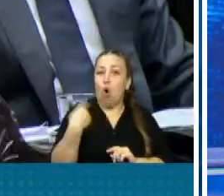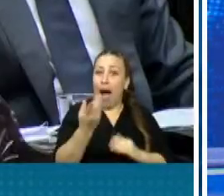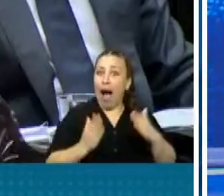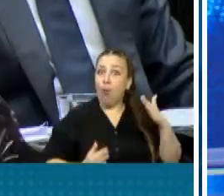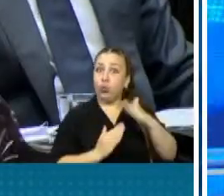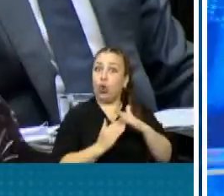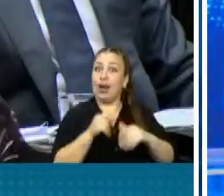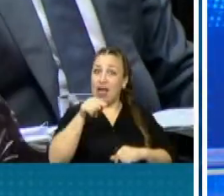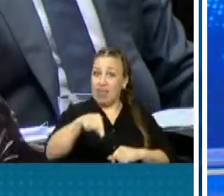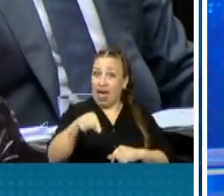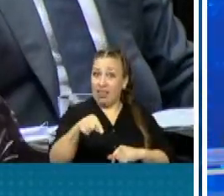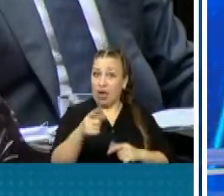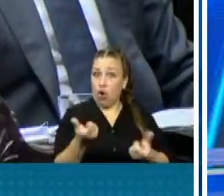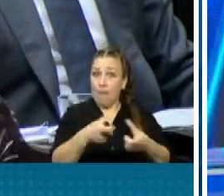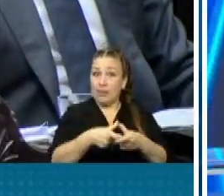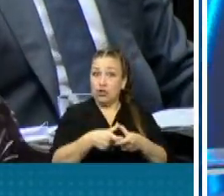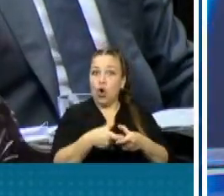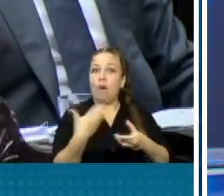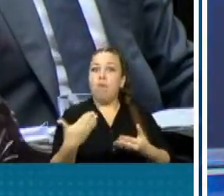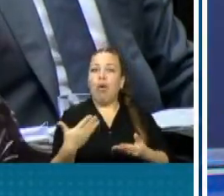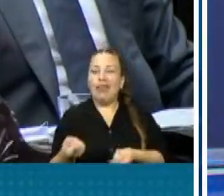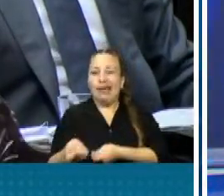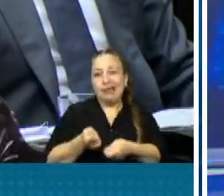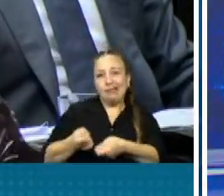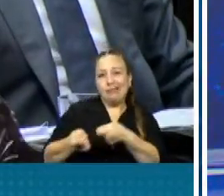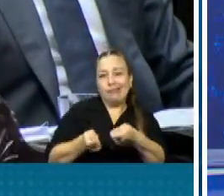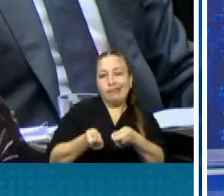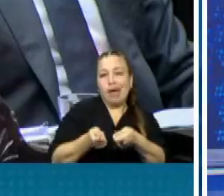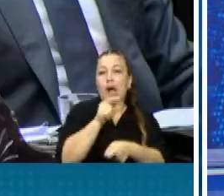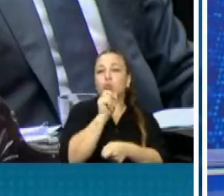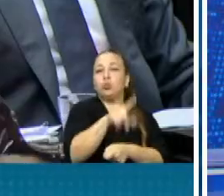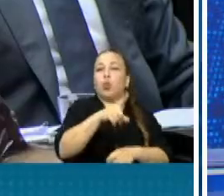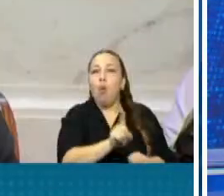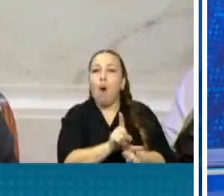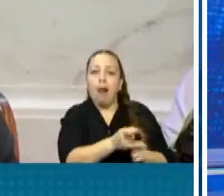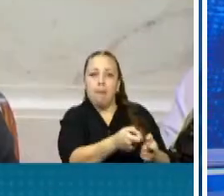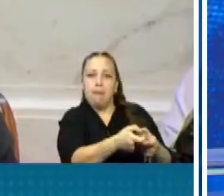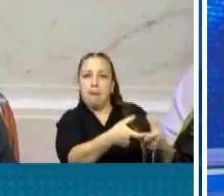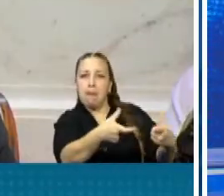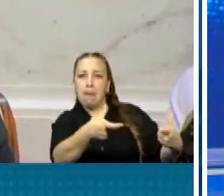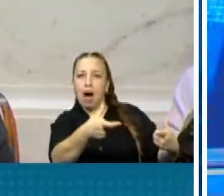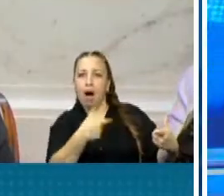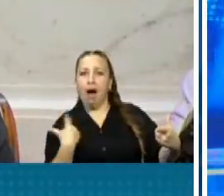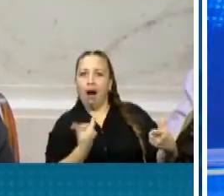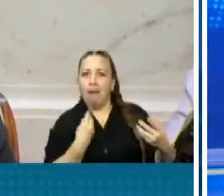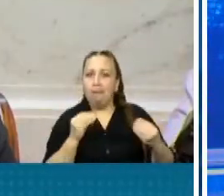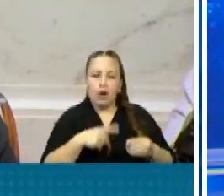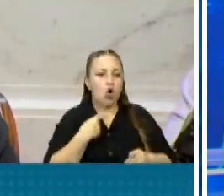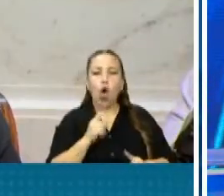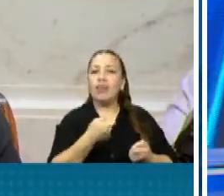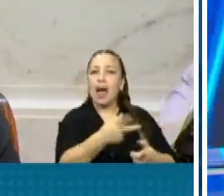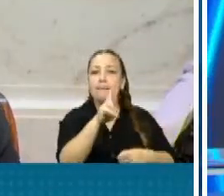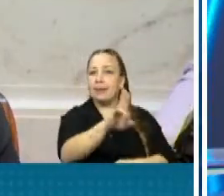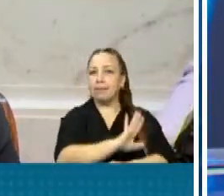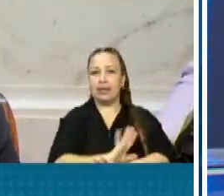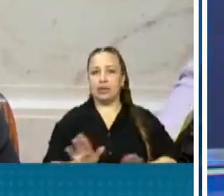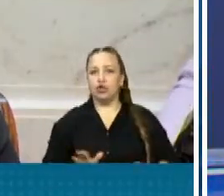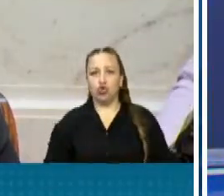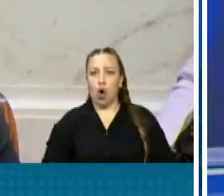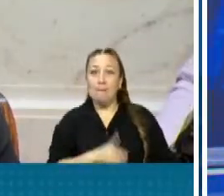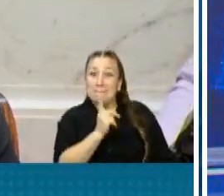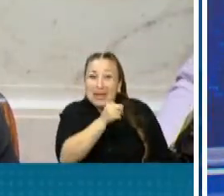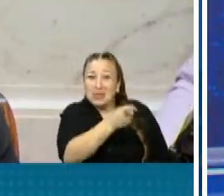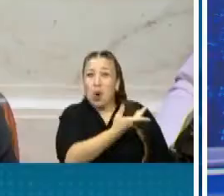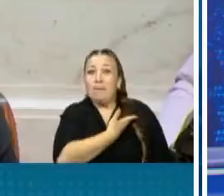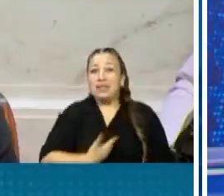que se jubila y menos gente joven trabajando en la formalidad. Entonces, vos desde afuera sos muy sensible y